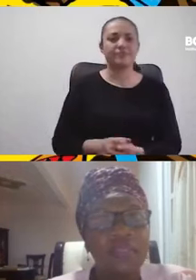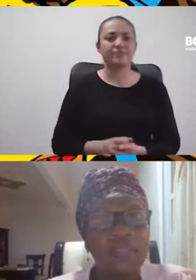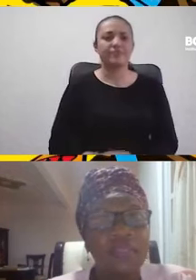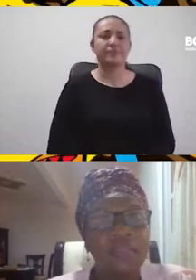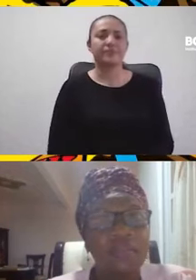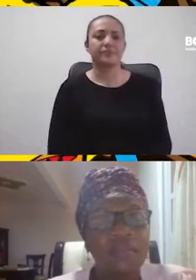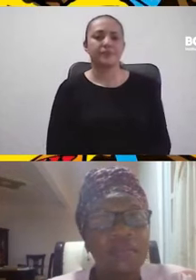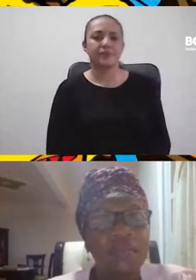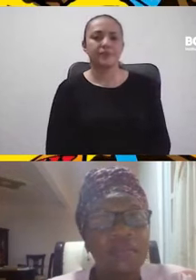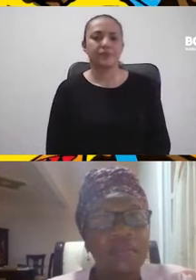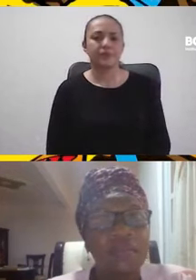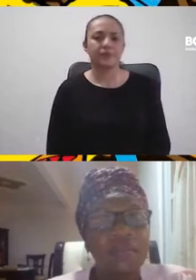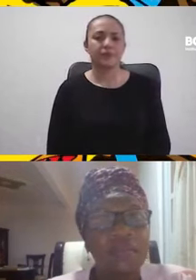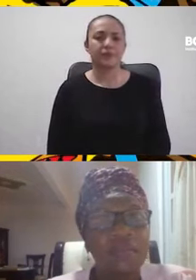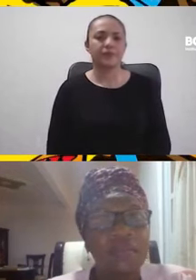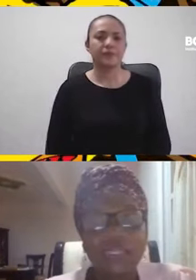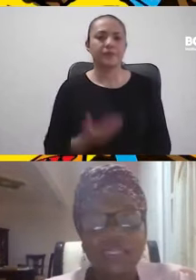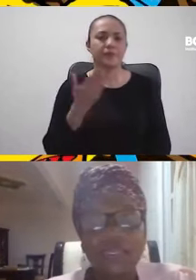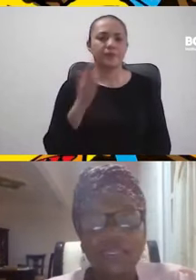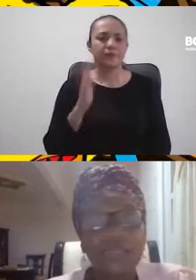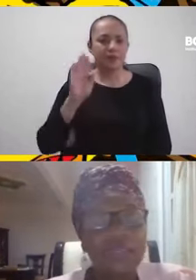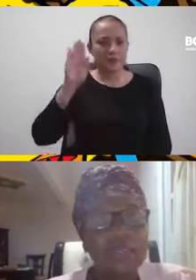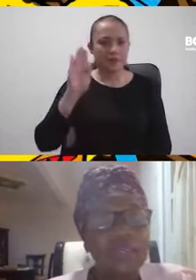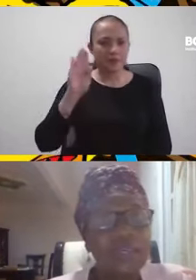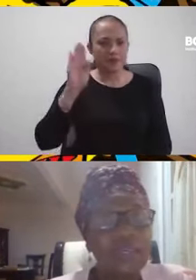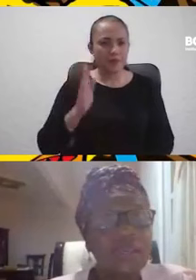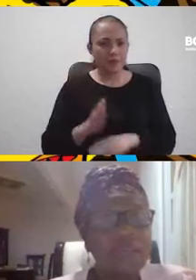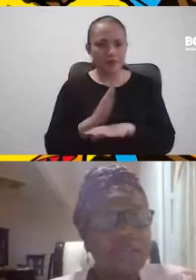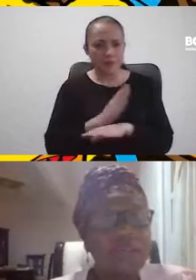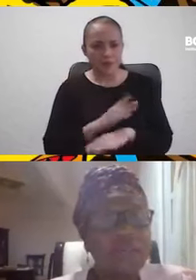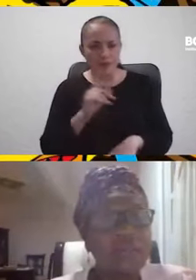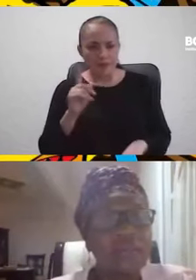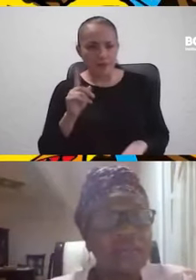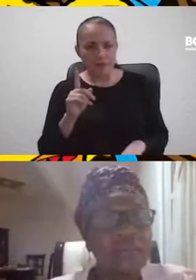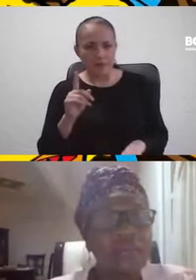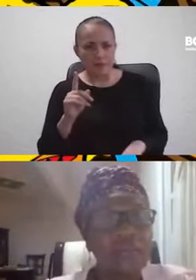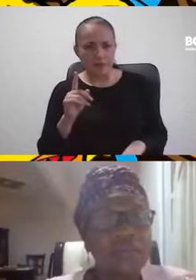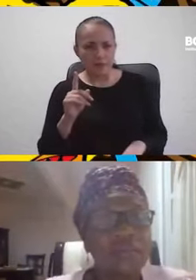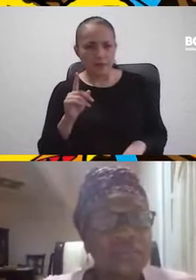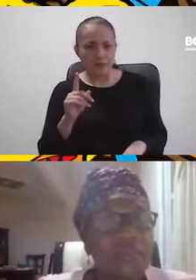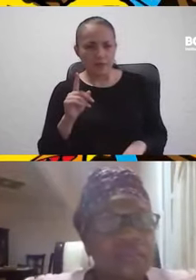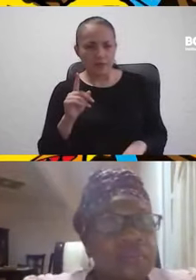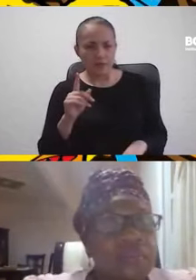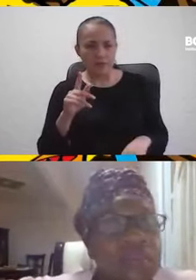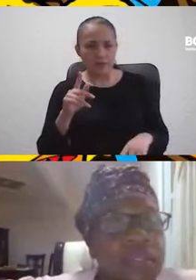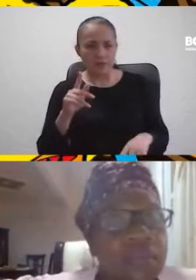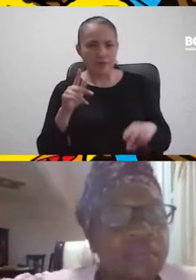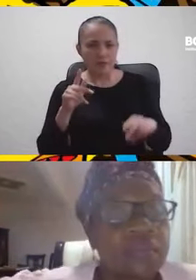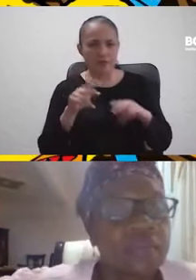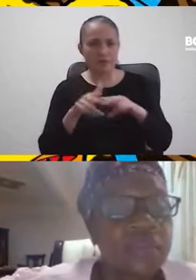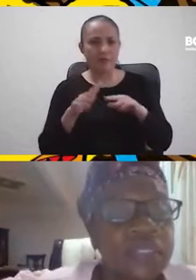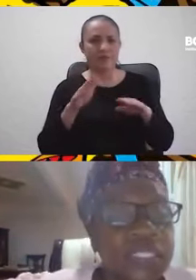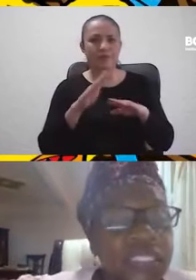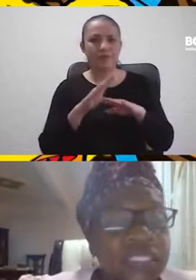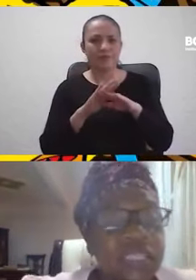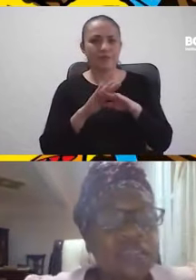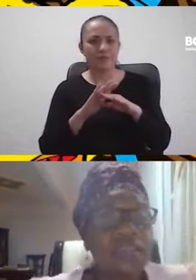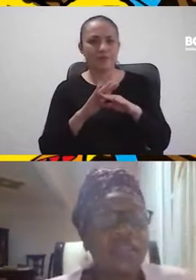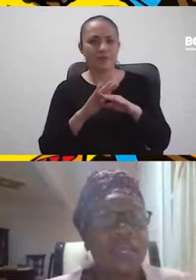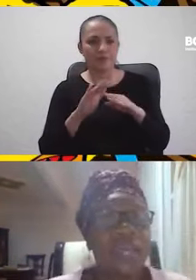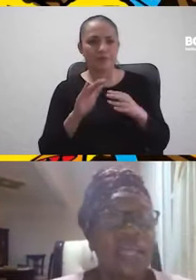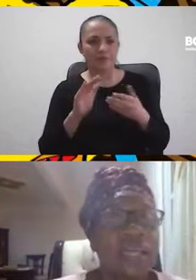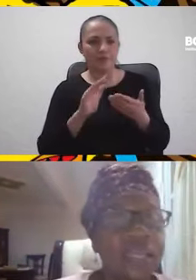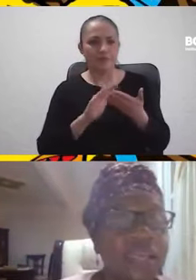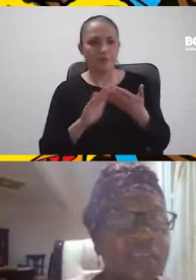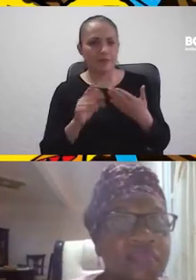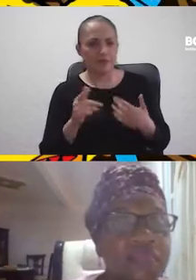mano levantada. Yo antes invito a que tengamos presente que hay una pregunta del público